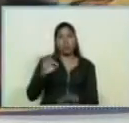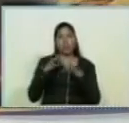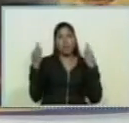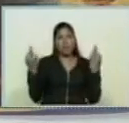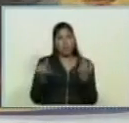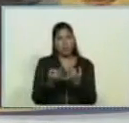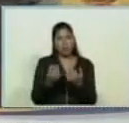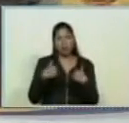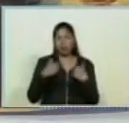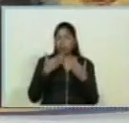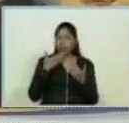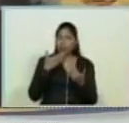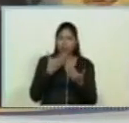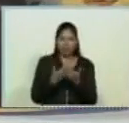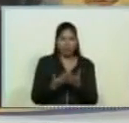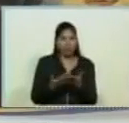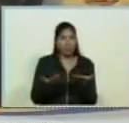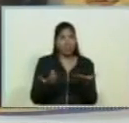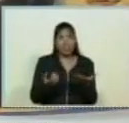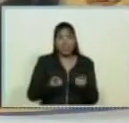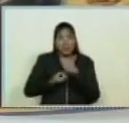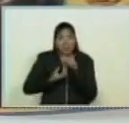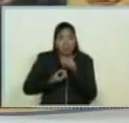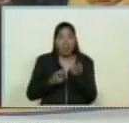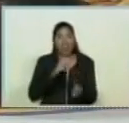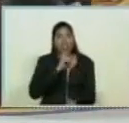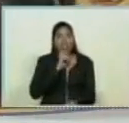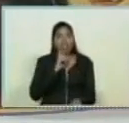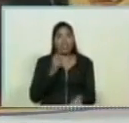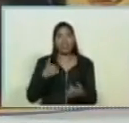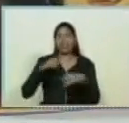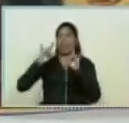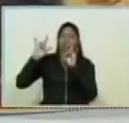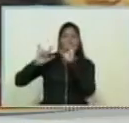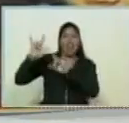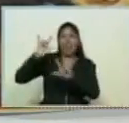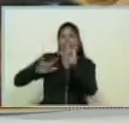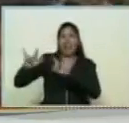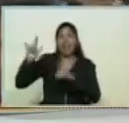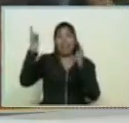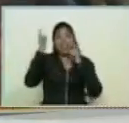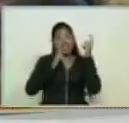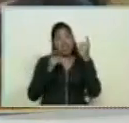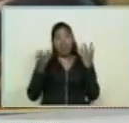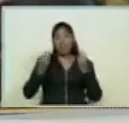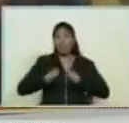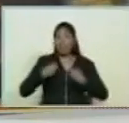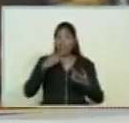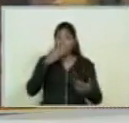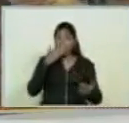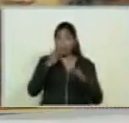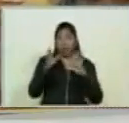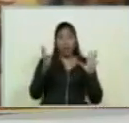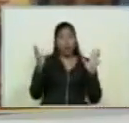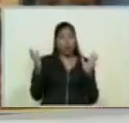donde estoy agradecida, de verdad, no hay que decirle, presidente, lo queremos mucho. ¡Chávez vive!